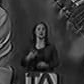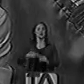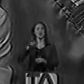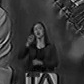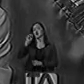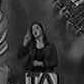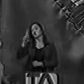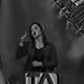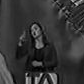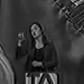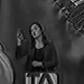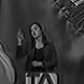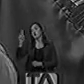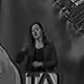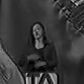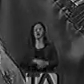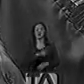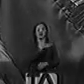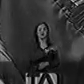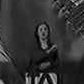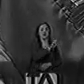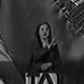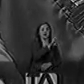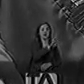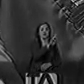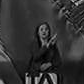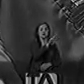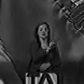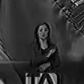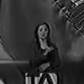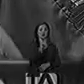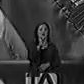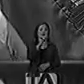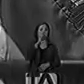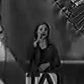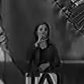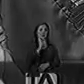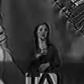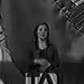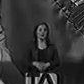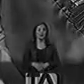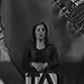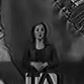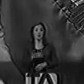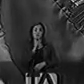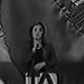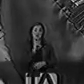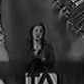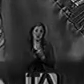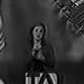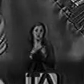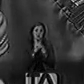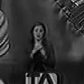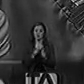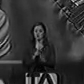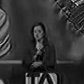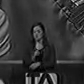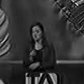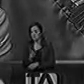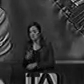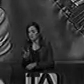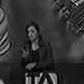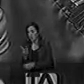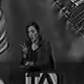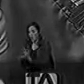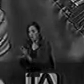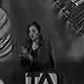super. Es cierto que se ha dado una migración de o una reducción del consumo de la gasolina super.